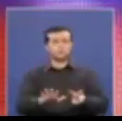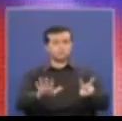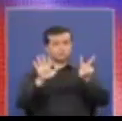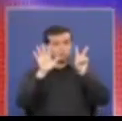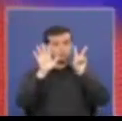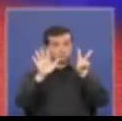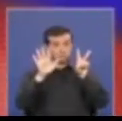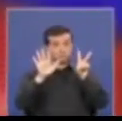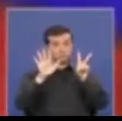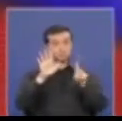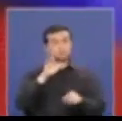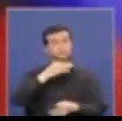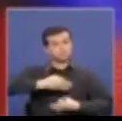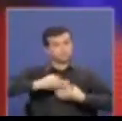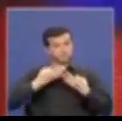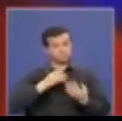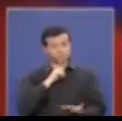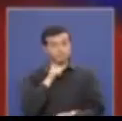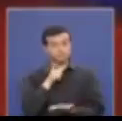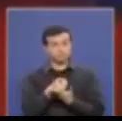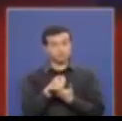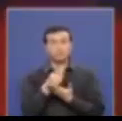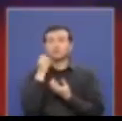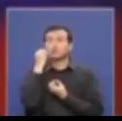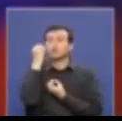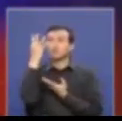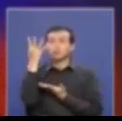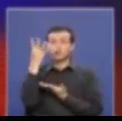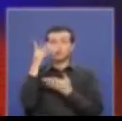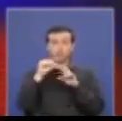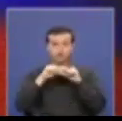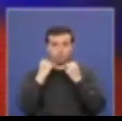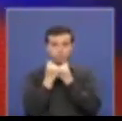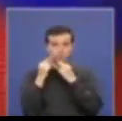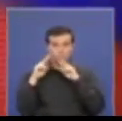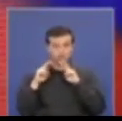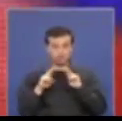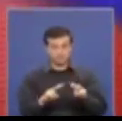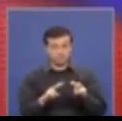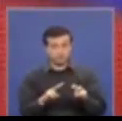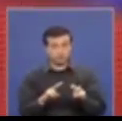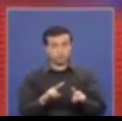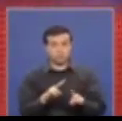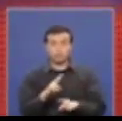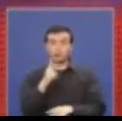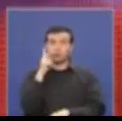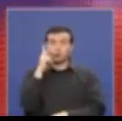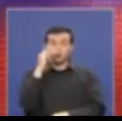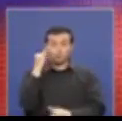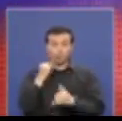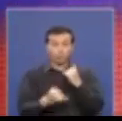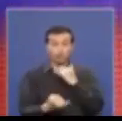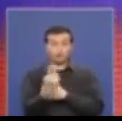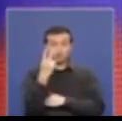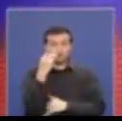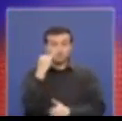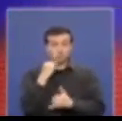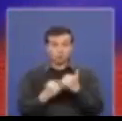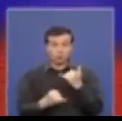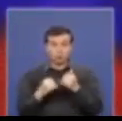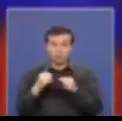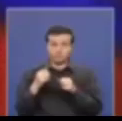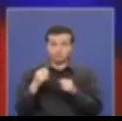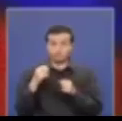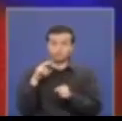se ratificó en base al informe de la Junta Investigadora que los 2 últimos accidentes fueron por fallas